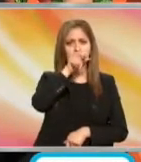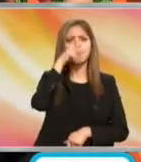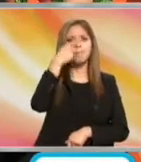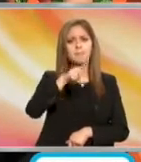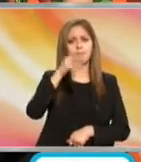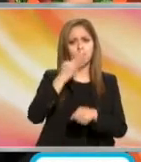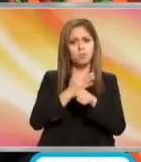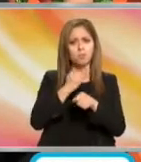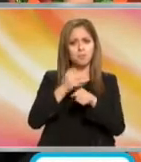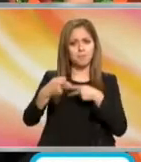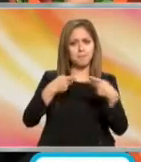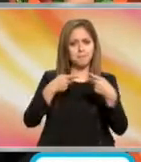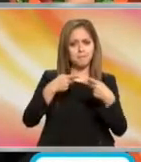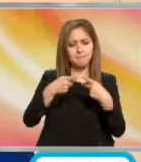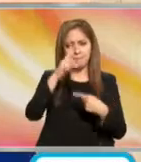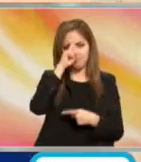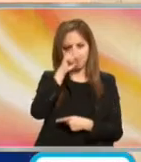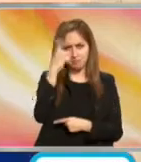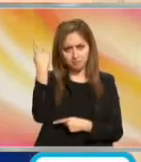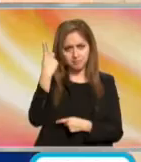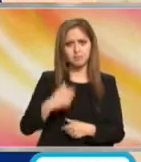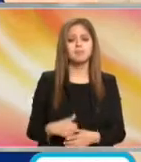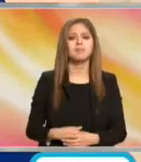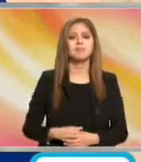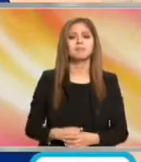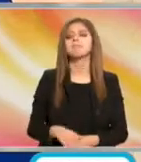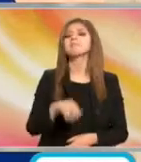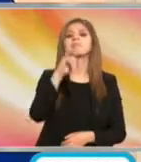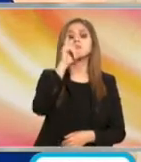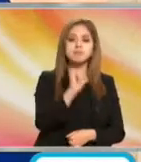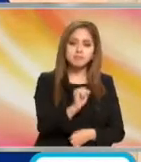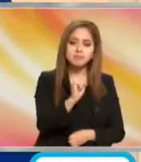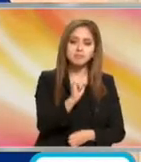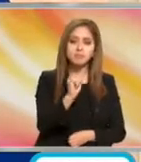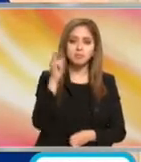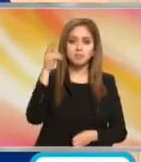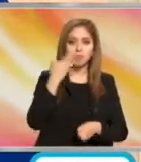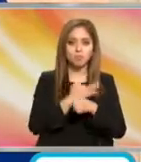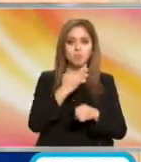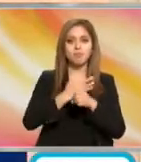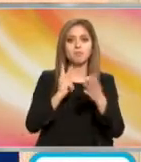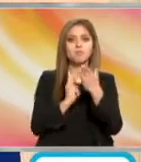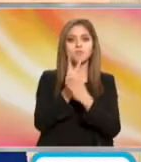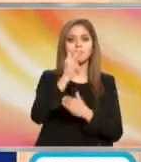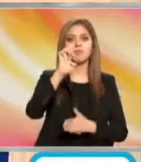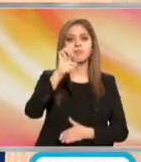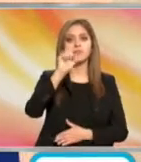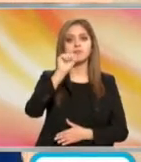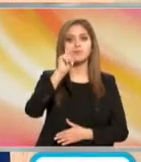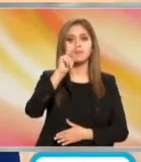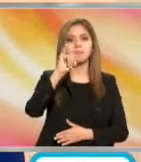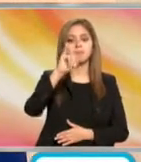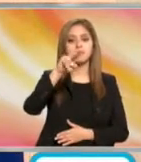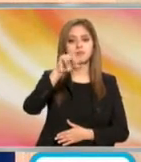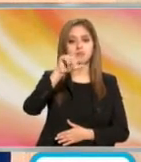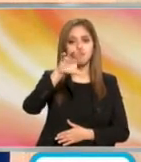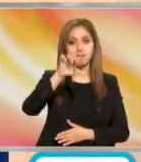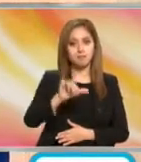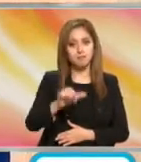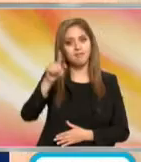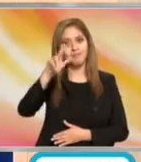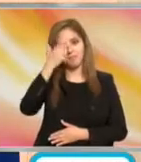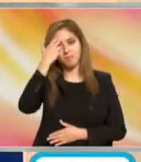preparación bastante sencilla, ¿verdad? Así es, y una combinación aprovechando la espinaca que tiene el hierro. Como comentaba por ahí, escuché a